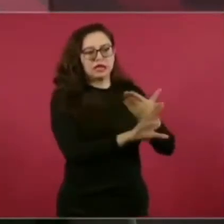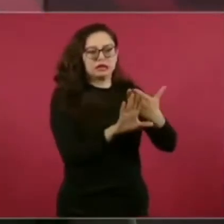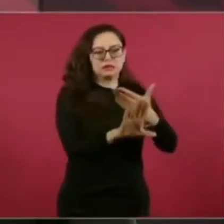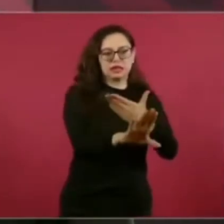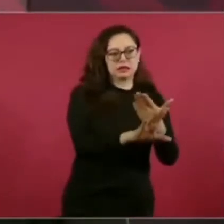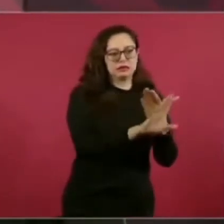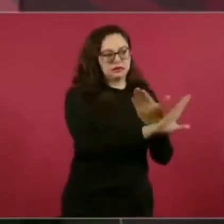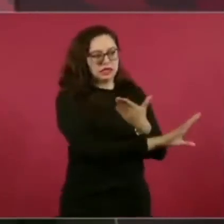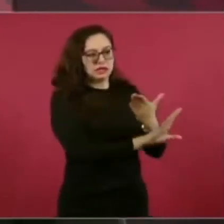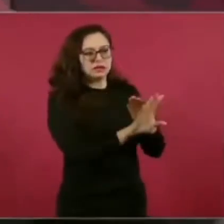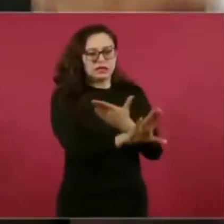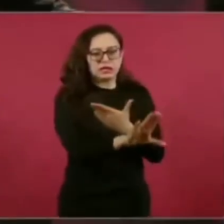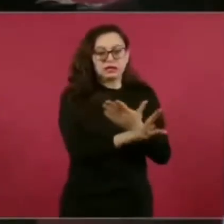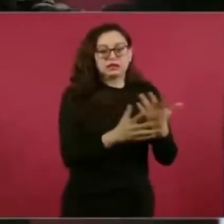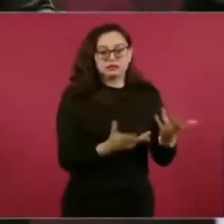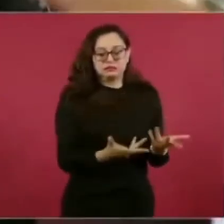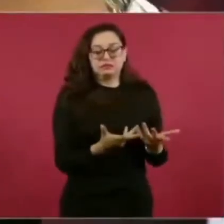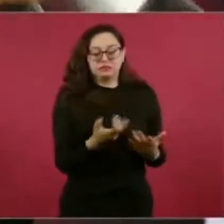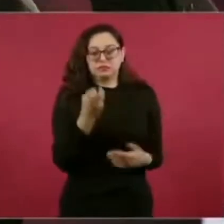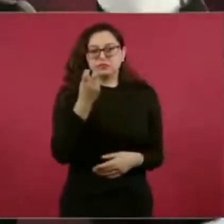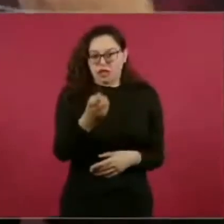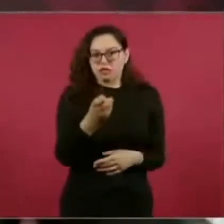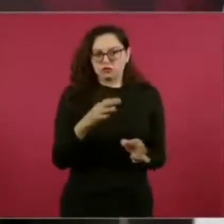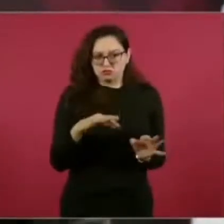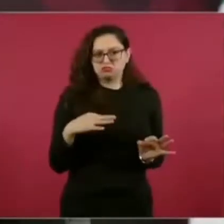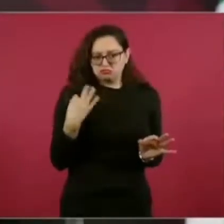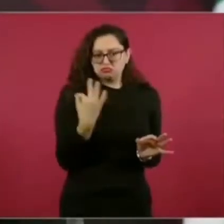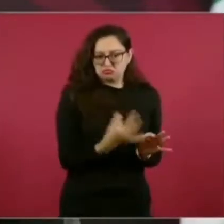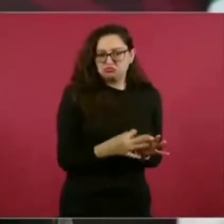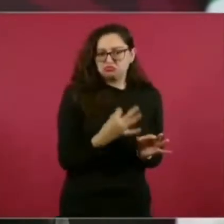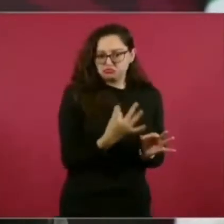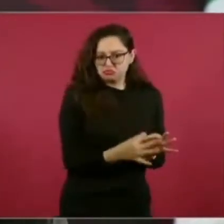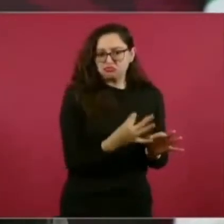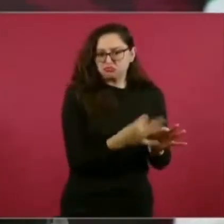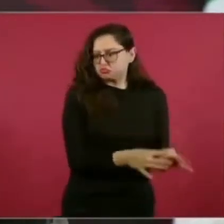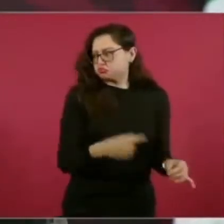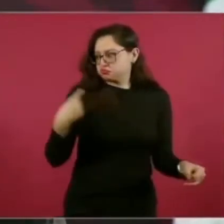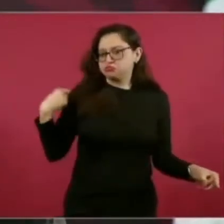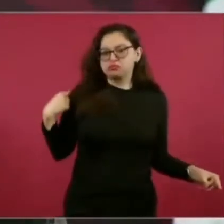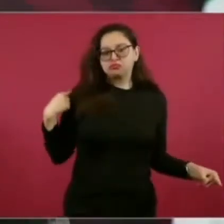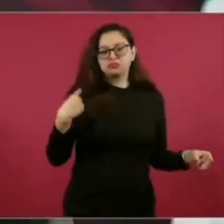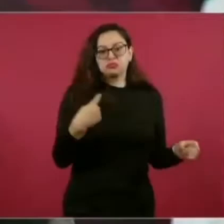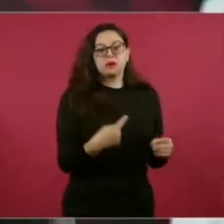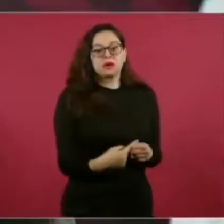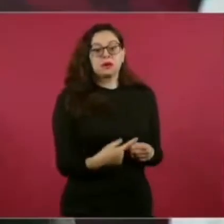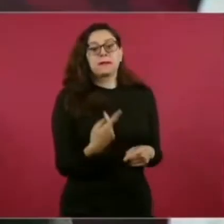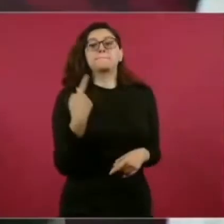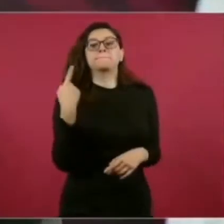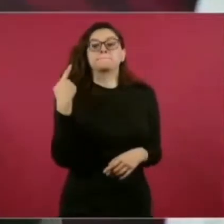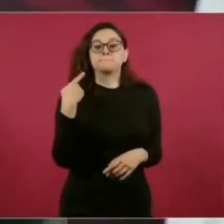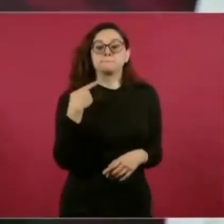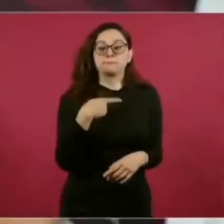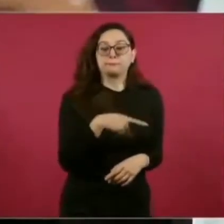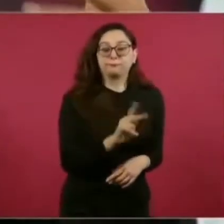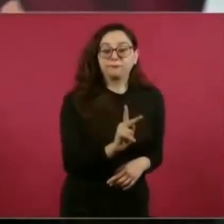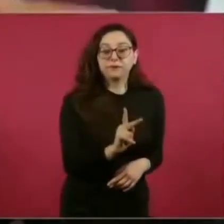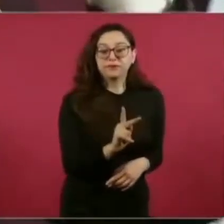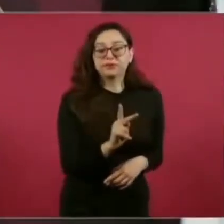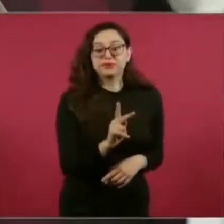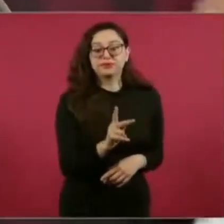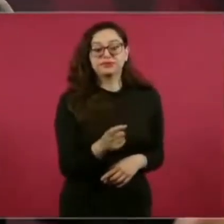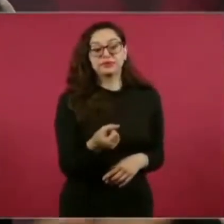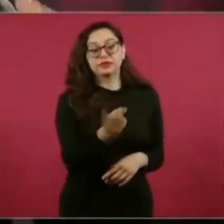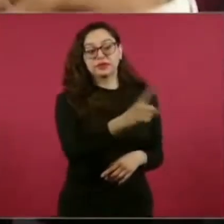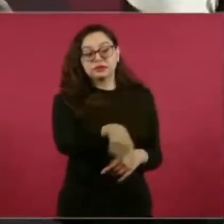haciendo. Sin embargo, nuestros adversarios utilizan